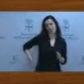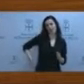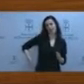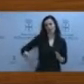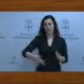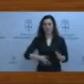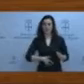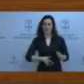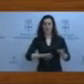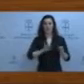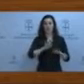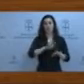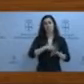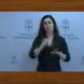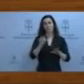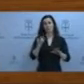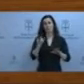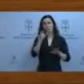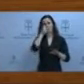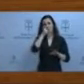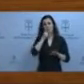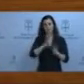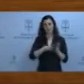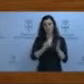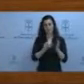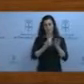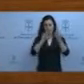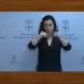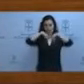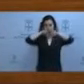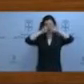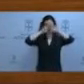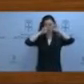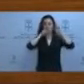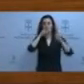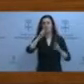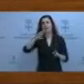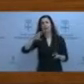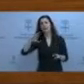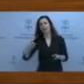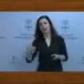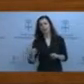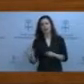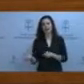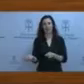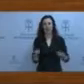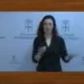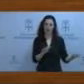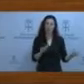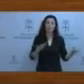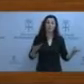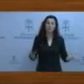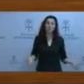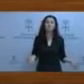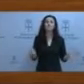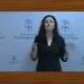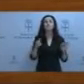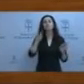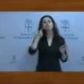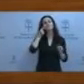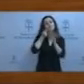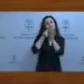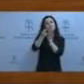plantilla de LUCA y que se desplazarían al hospital en vez de estar en el hospital permanentemente. Hablaba de que especialidades como